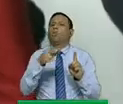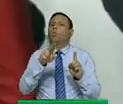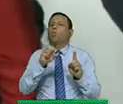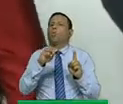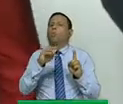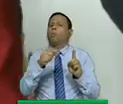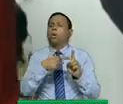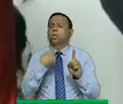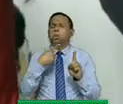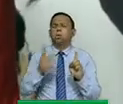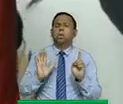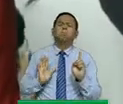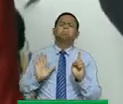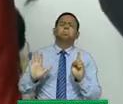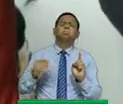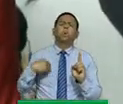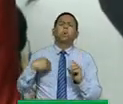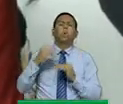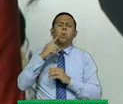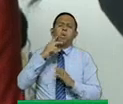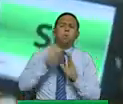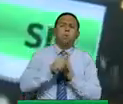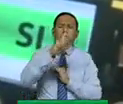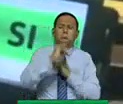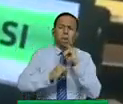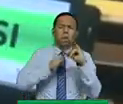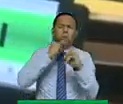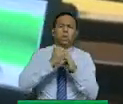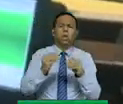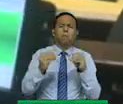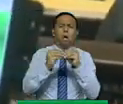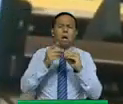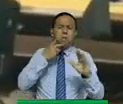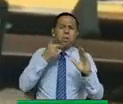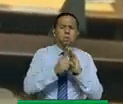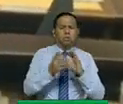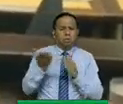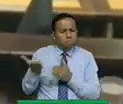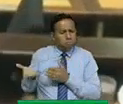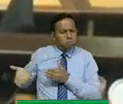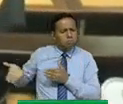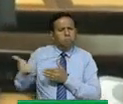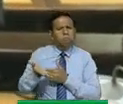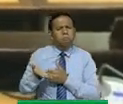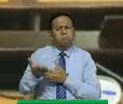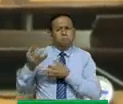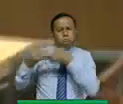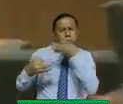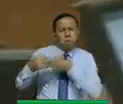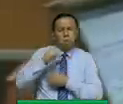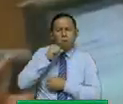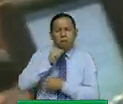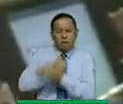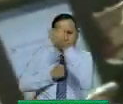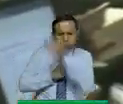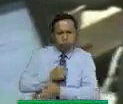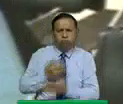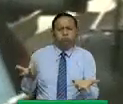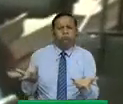instancias nacionales e internacionales para denunciar lo que denomina injusticia.